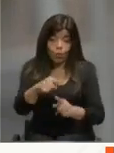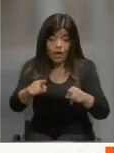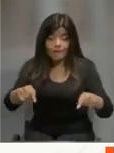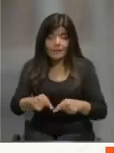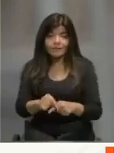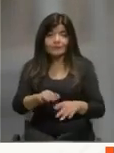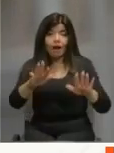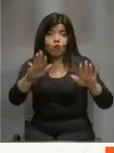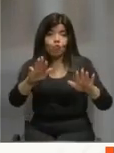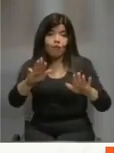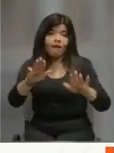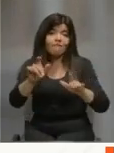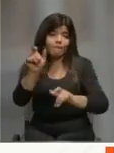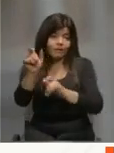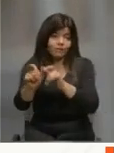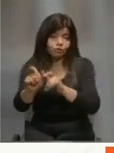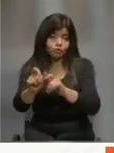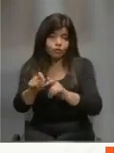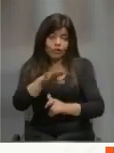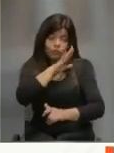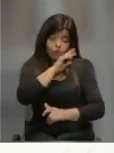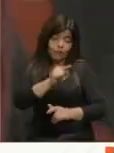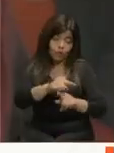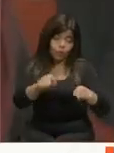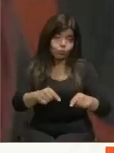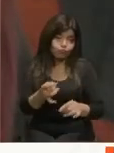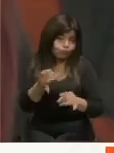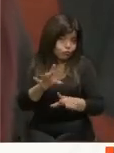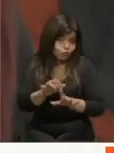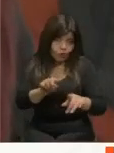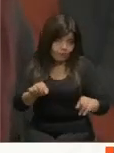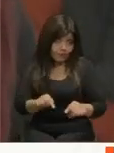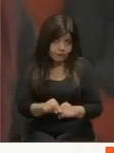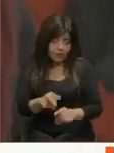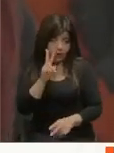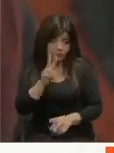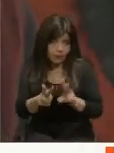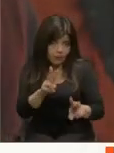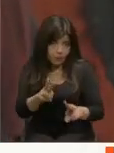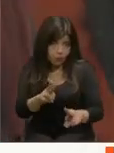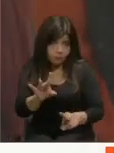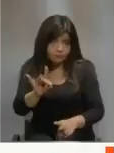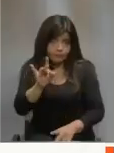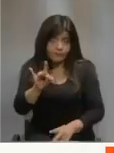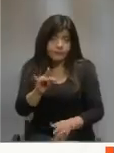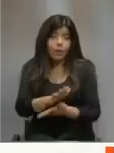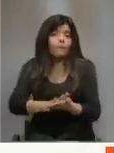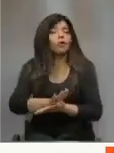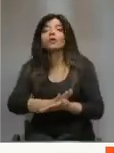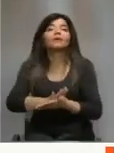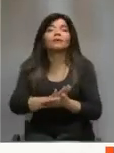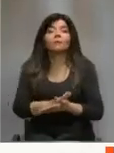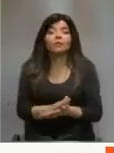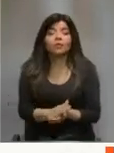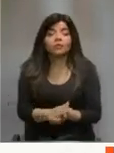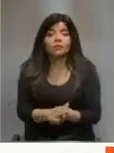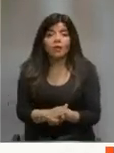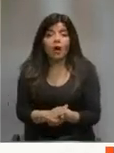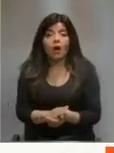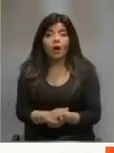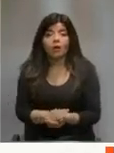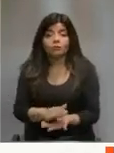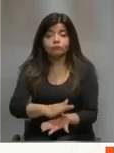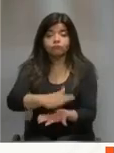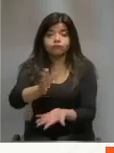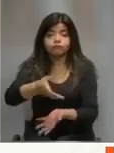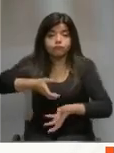personas pernoctando. Eso fue una de los hallazgos en una de las visitas. Pudimos detectar tapas de alcantarillado